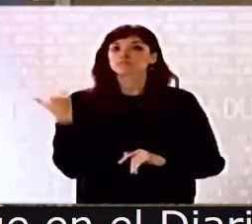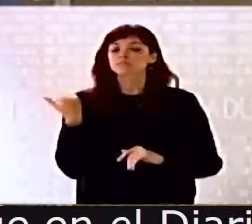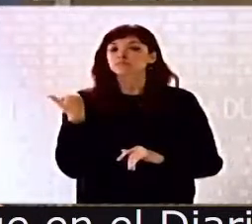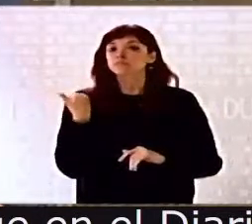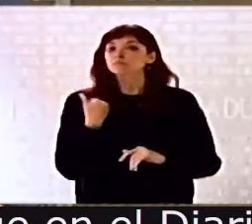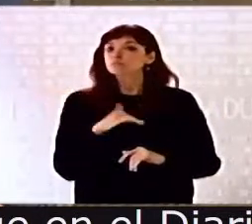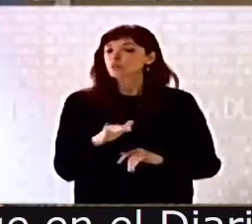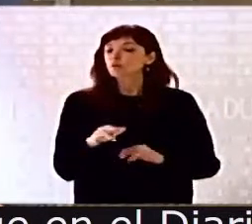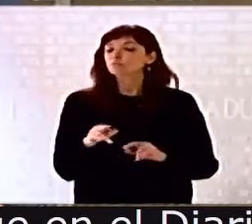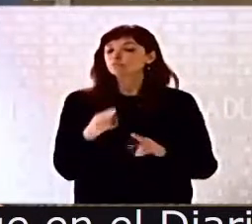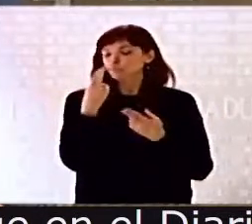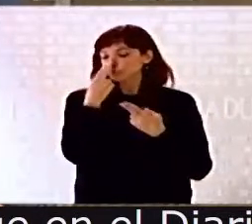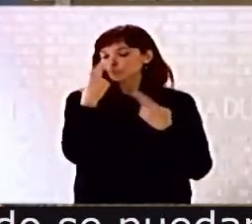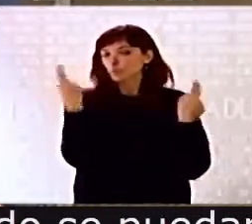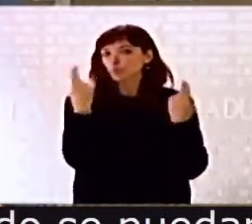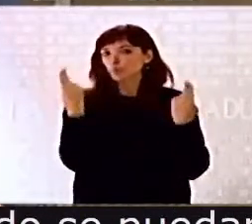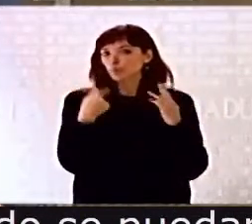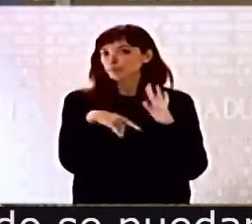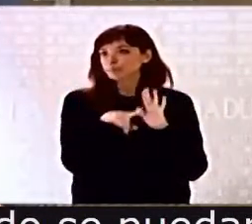publicar.